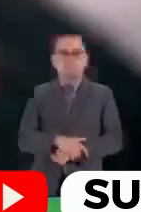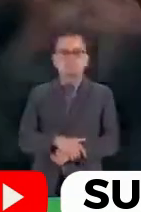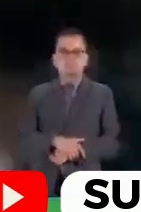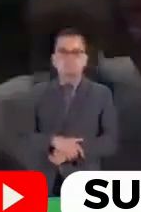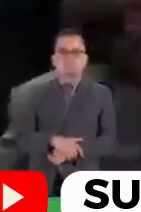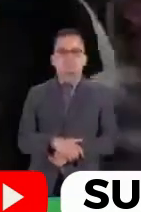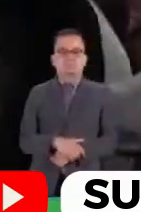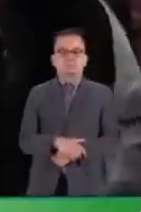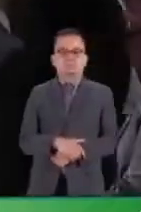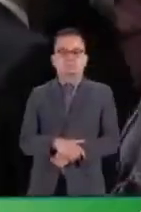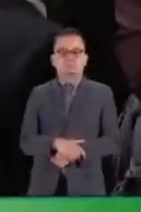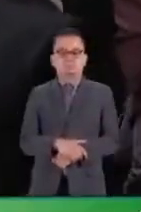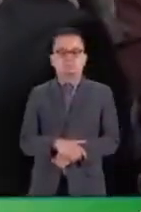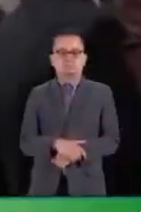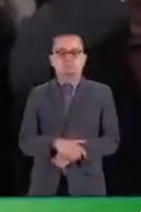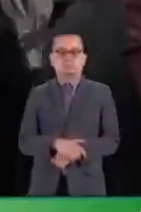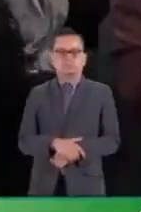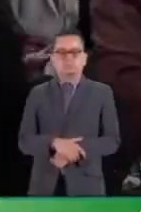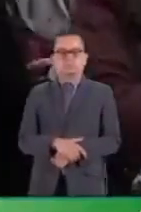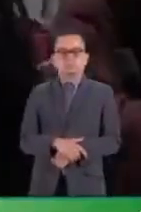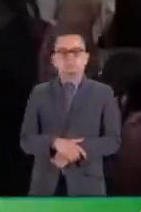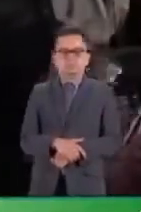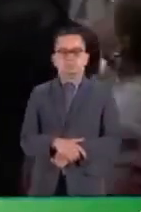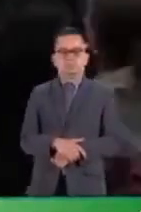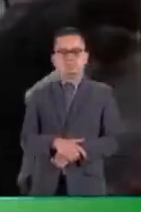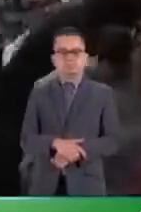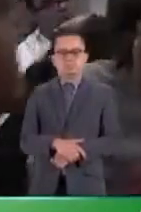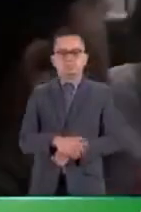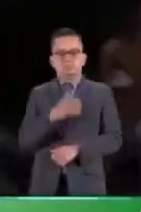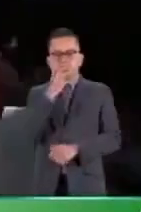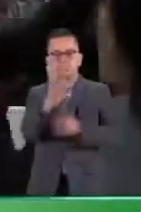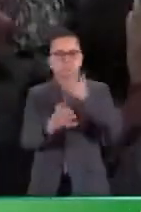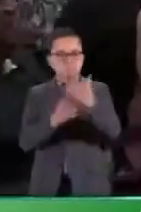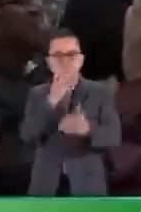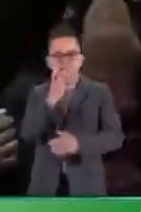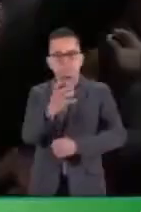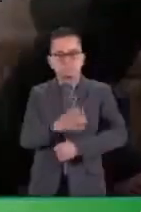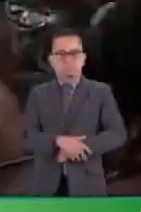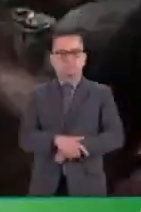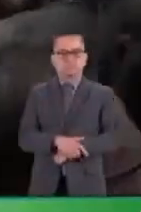Pasamos.